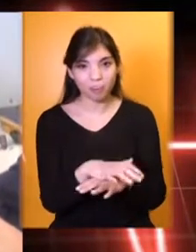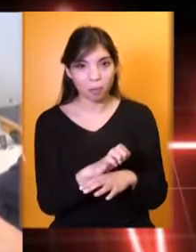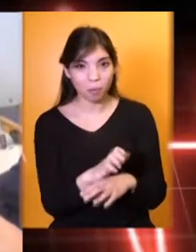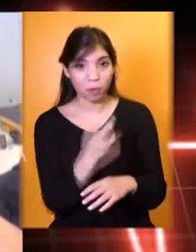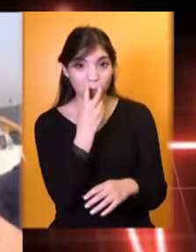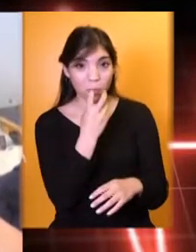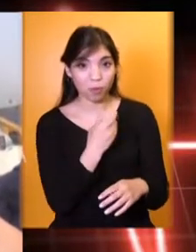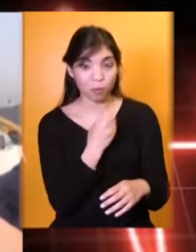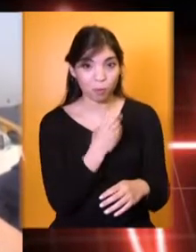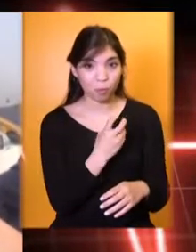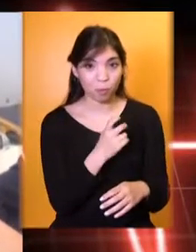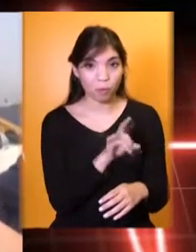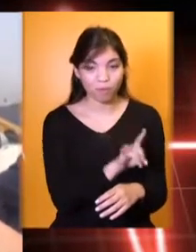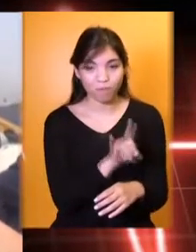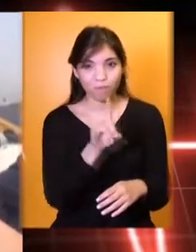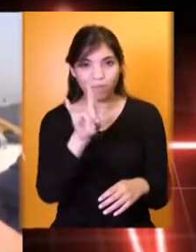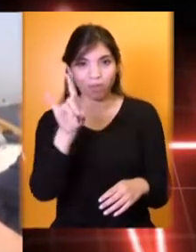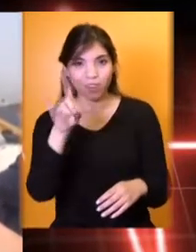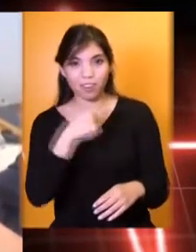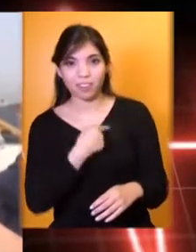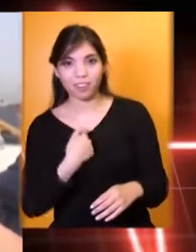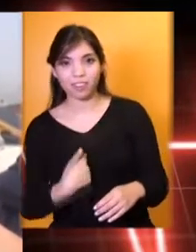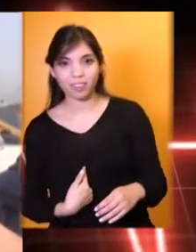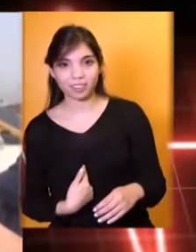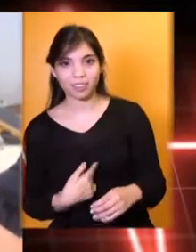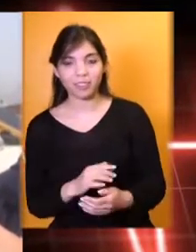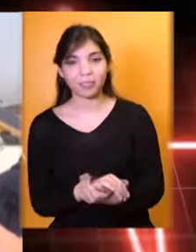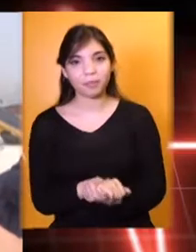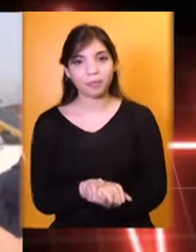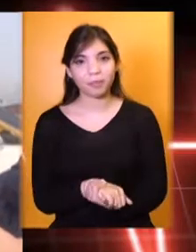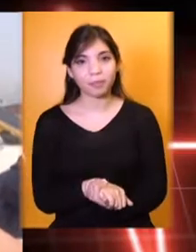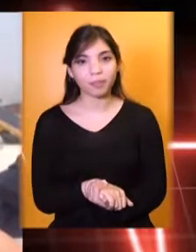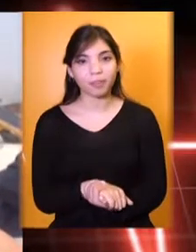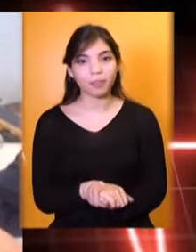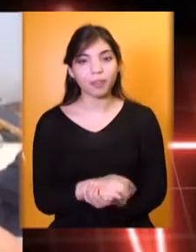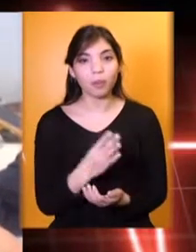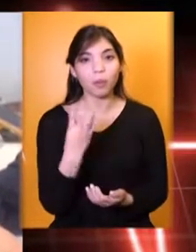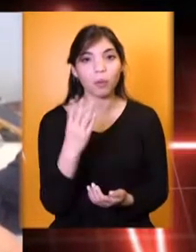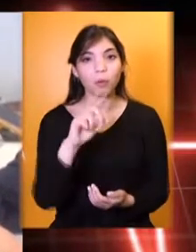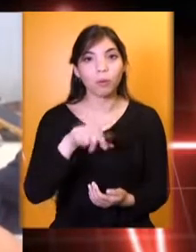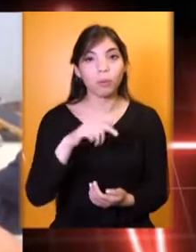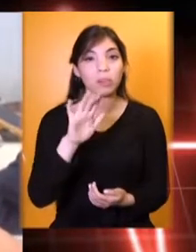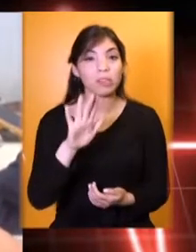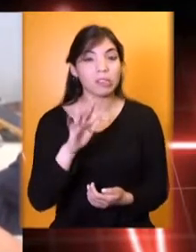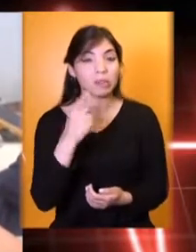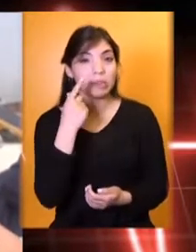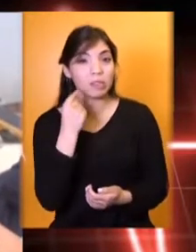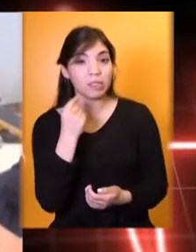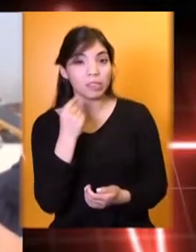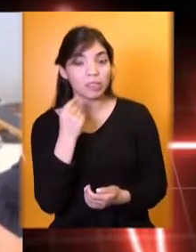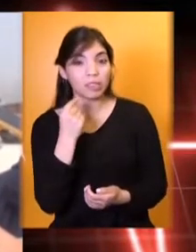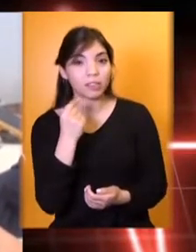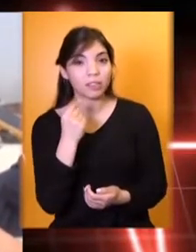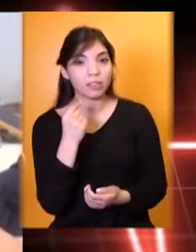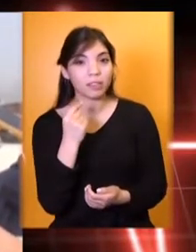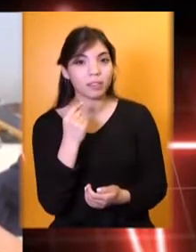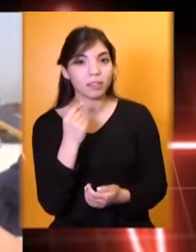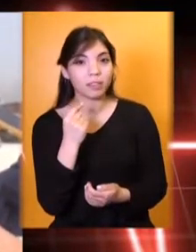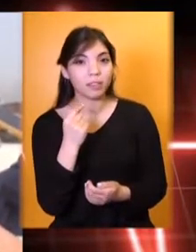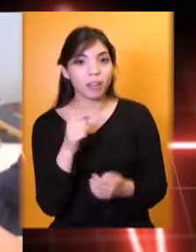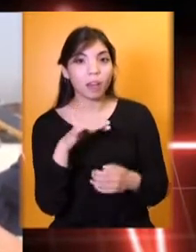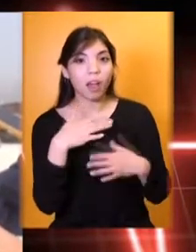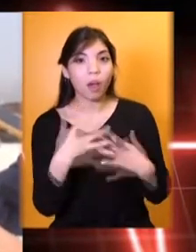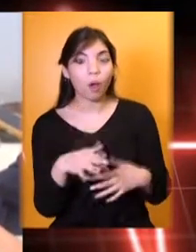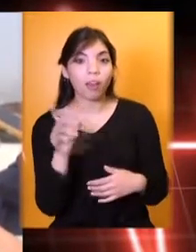Montt, al destino final, en este caso que es Shanghái, en China. De 4,5 días a 5 días, disminuimos 2 días